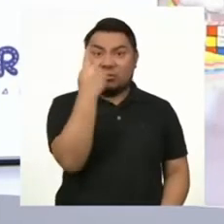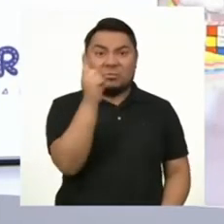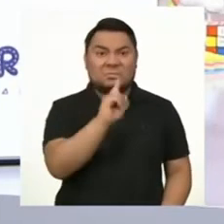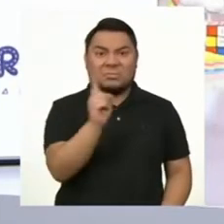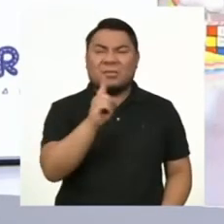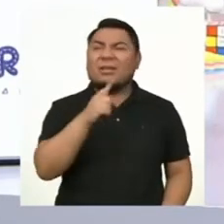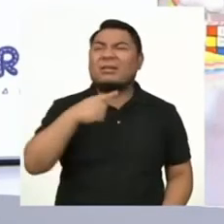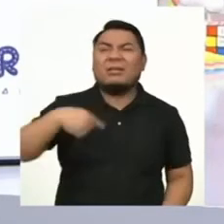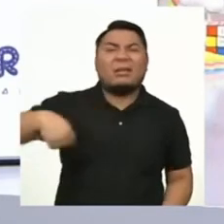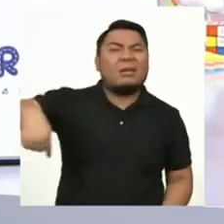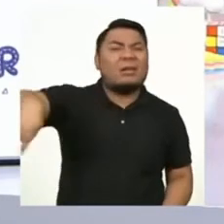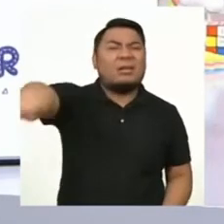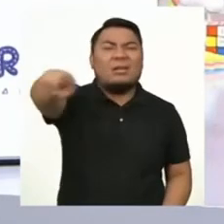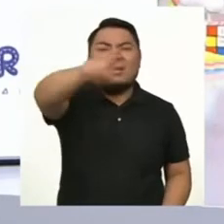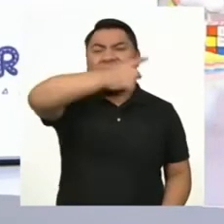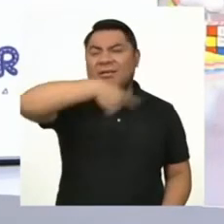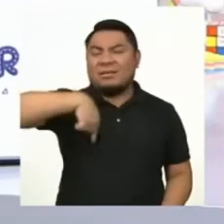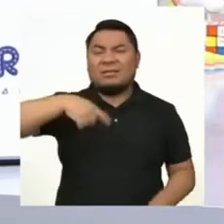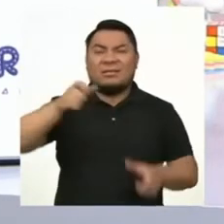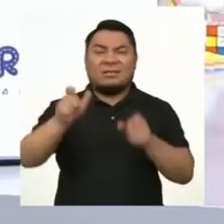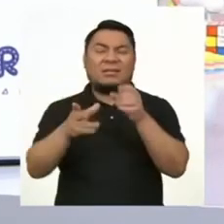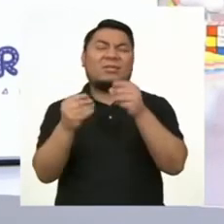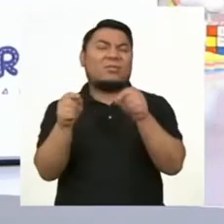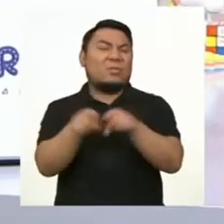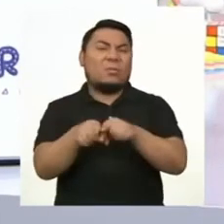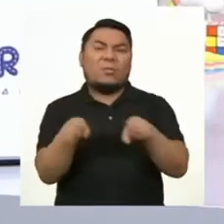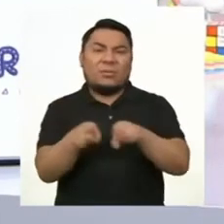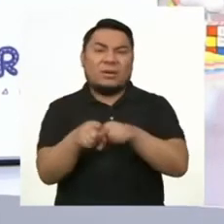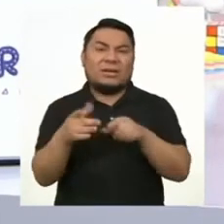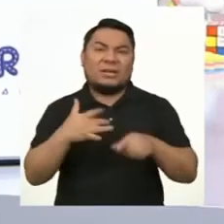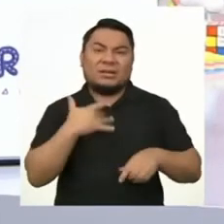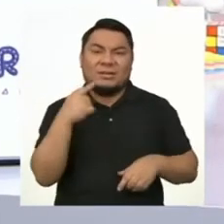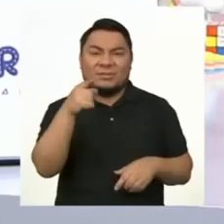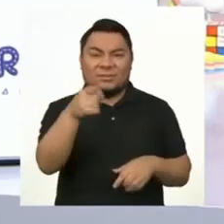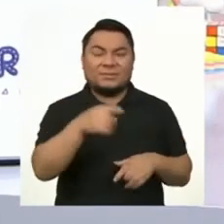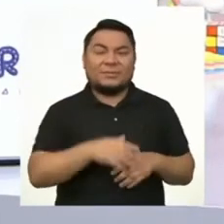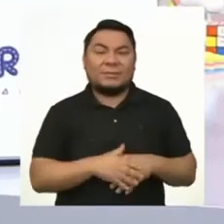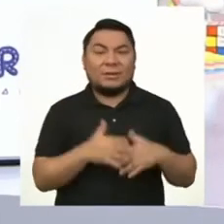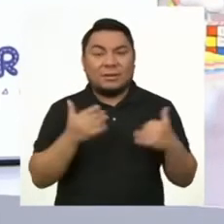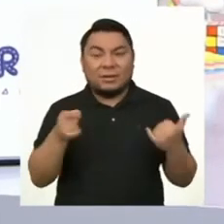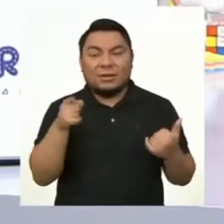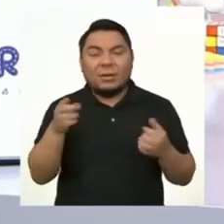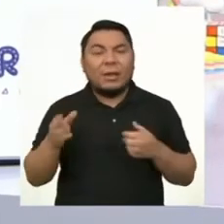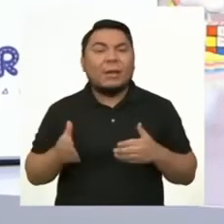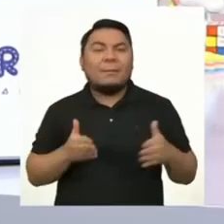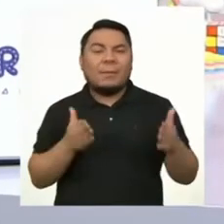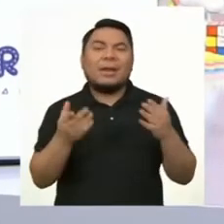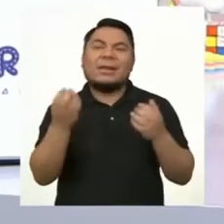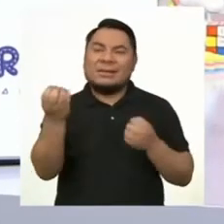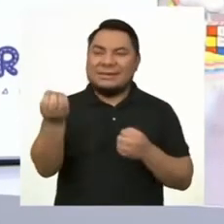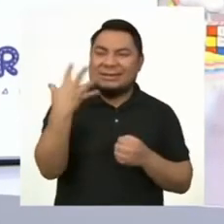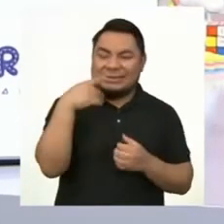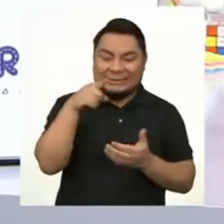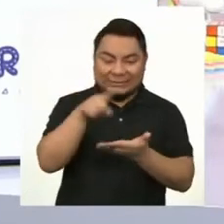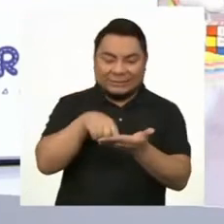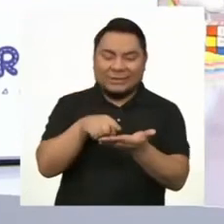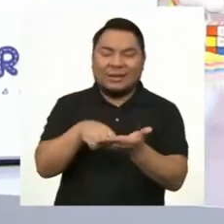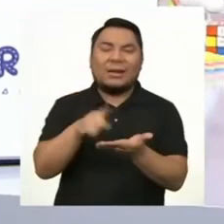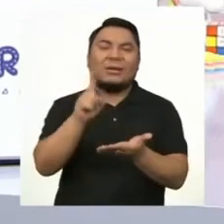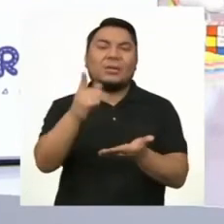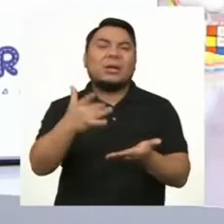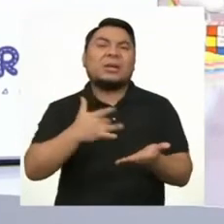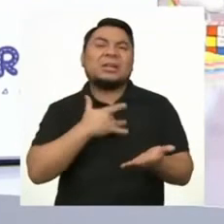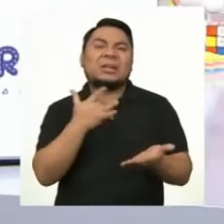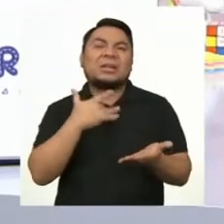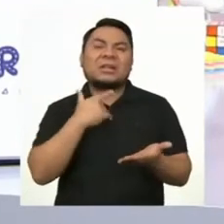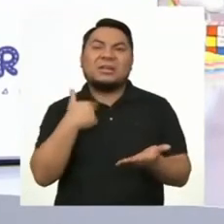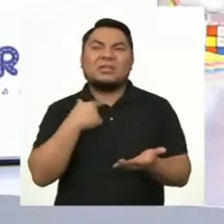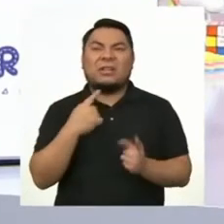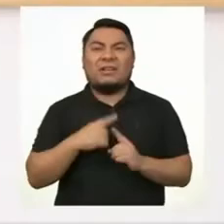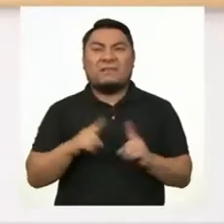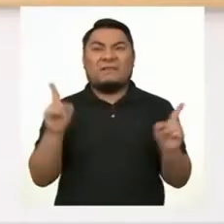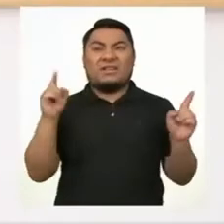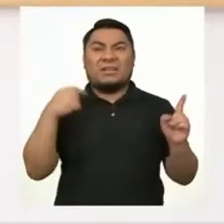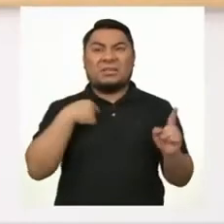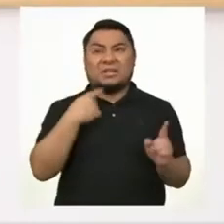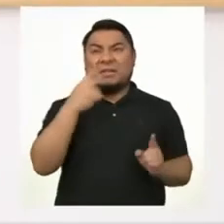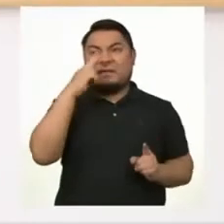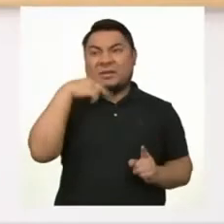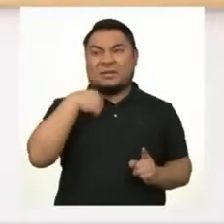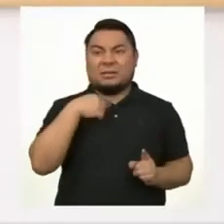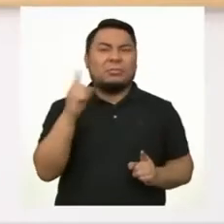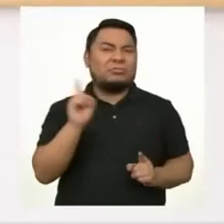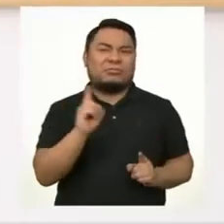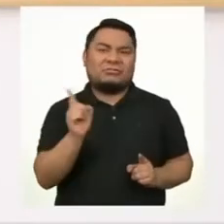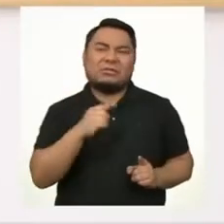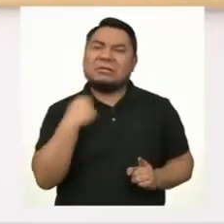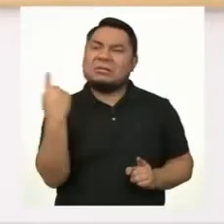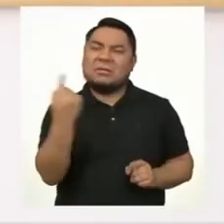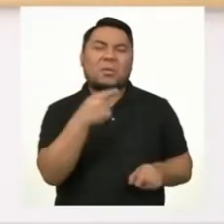así, sino que otros también están pasando por lo mismo. Es una forma de decirnos que no debemos sentirnos extraños.